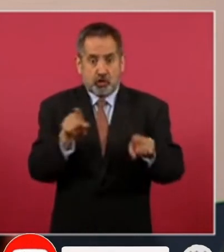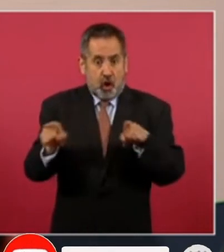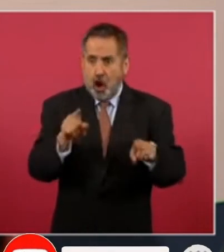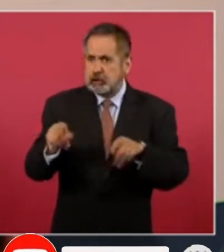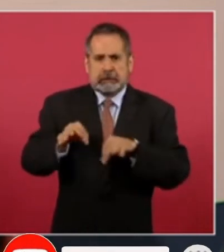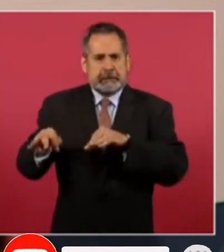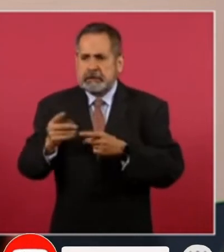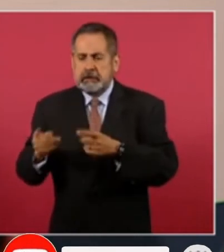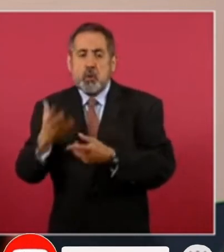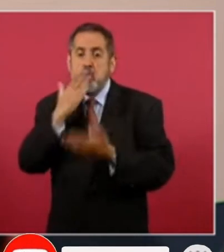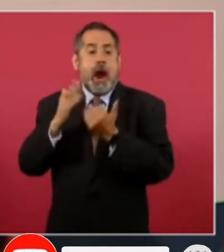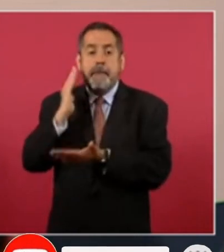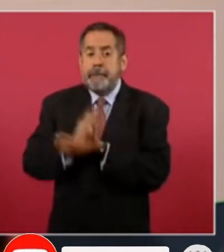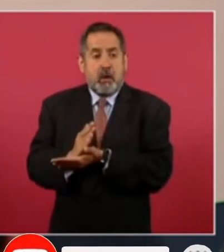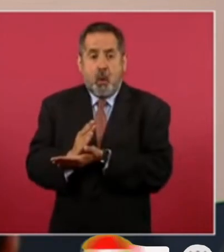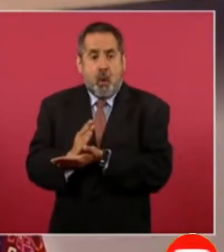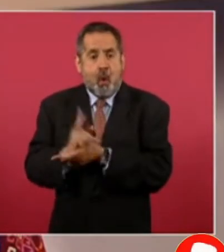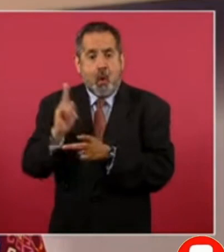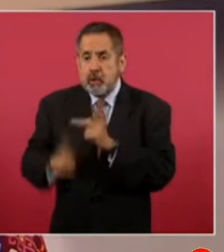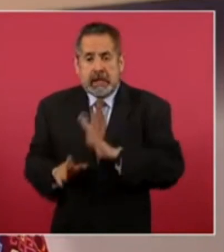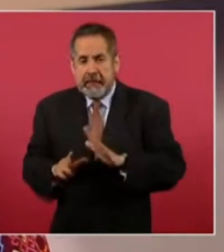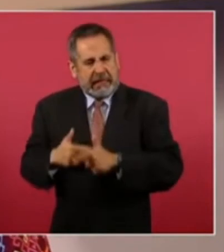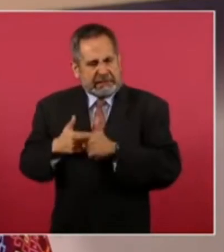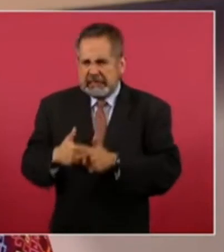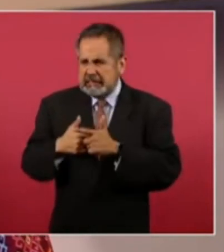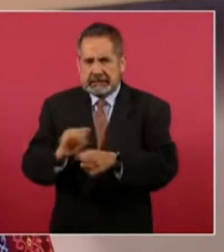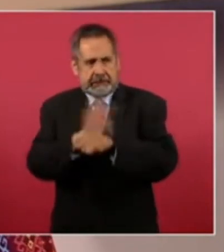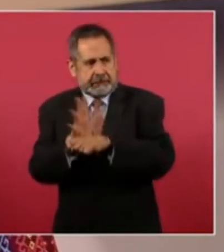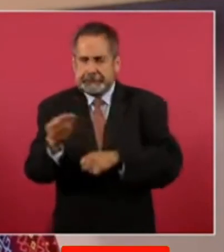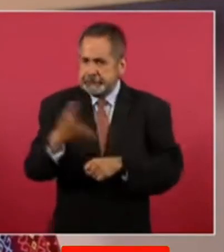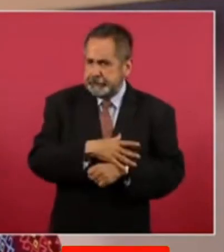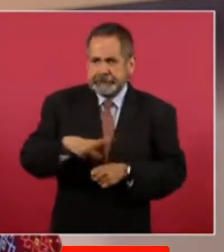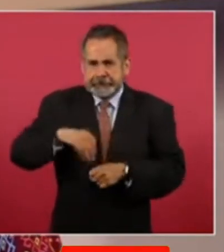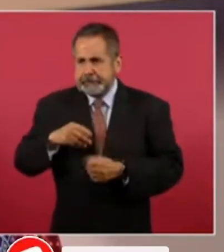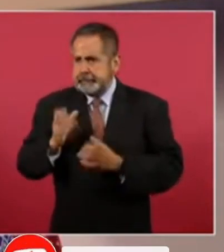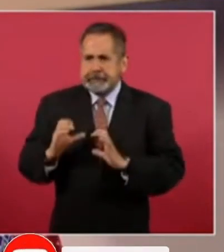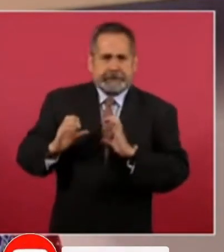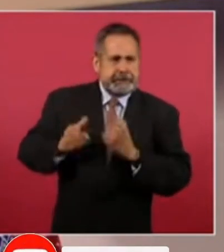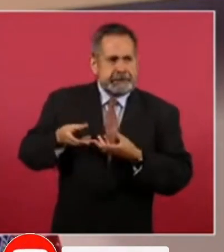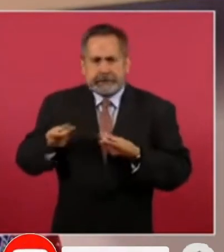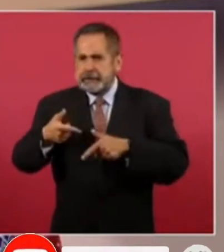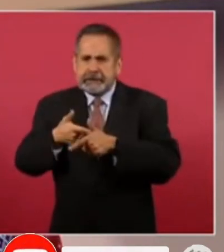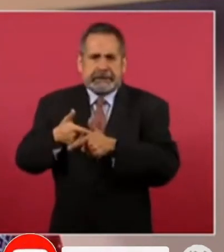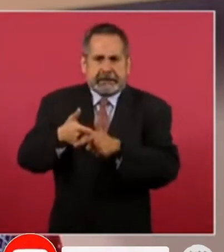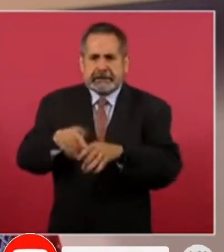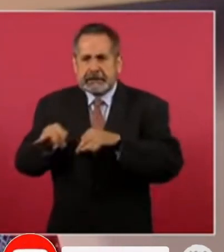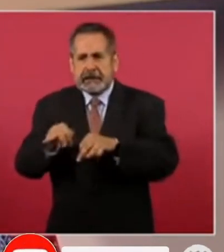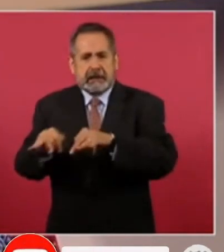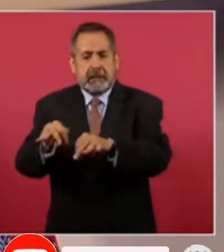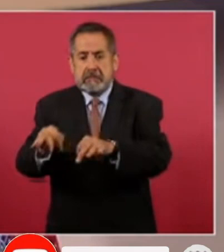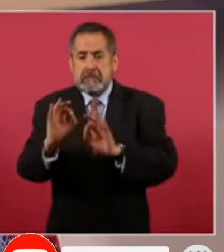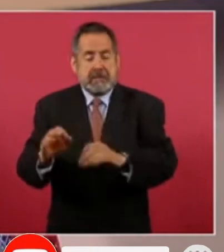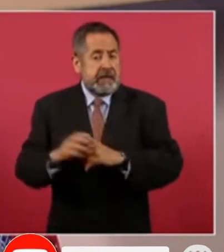prioritarias que estuvieron laborando sin tregua durante toda la pandemia. Debido a esto, tuvimos